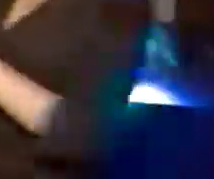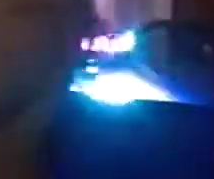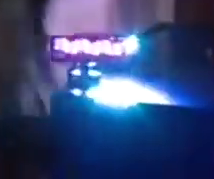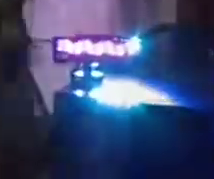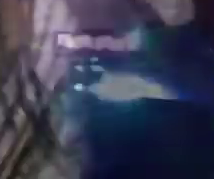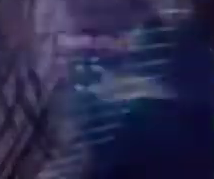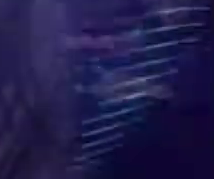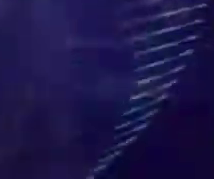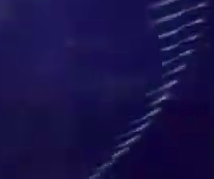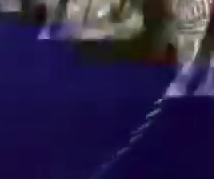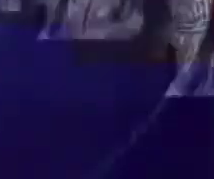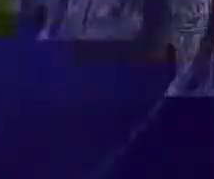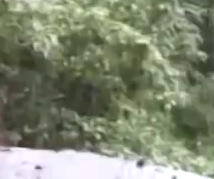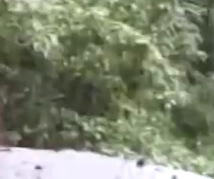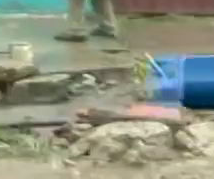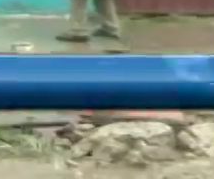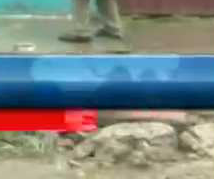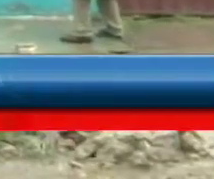compañerismo.